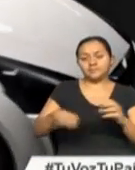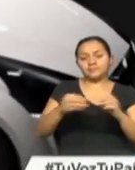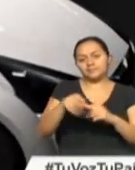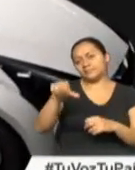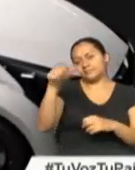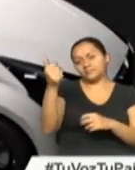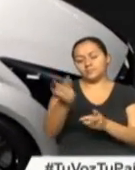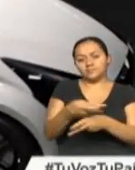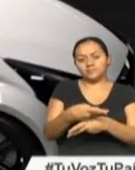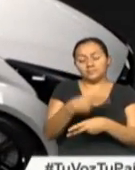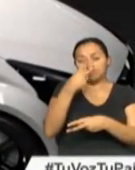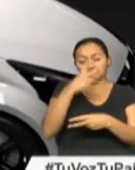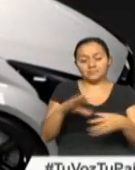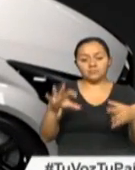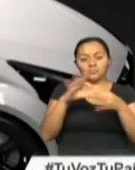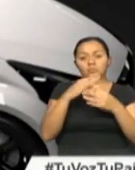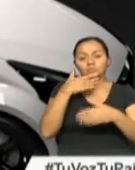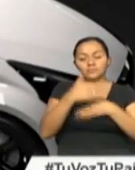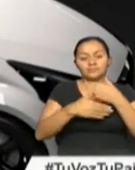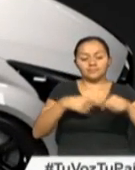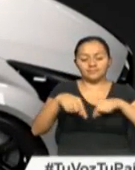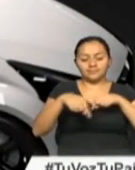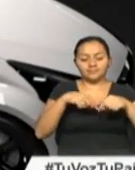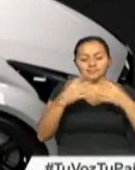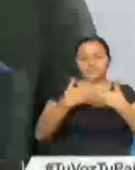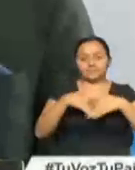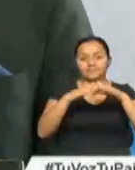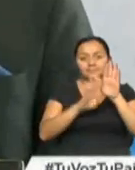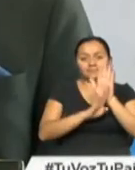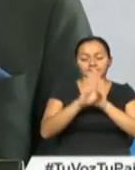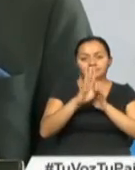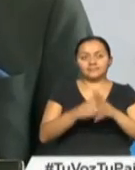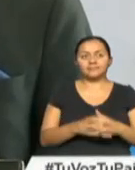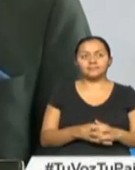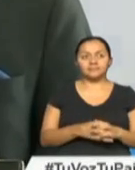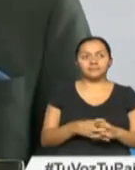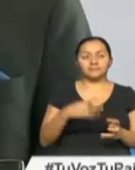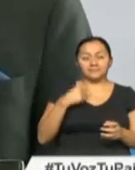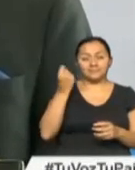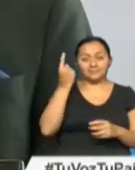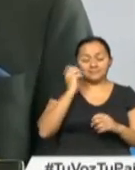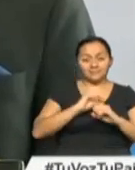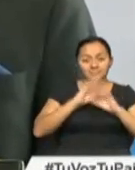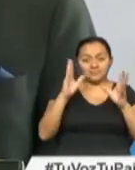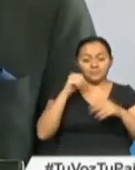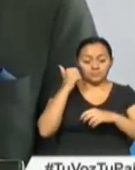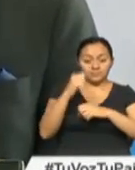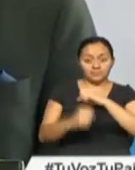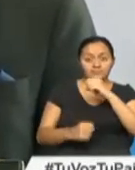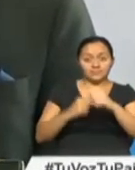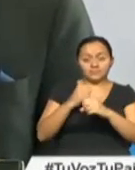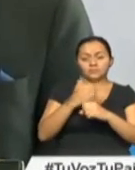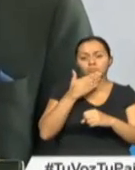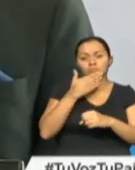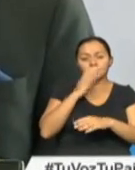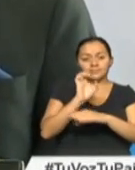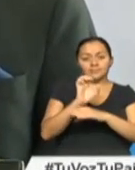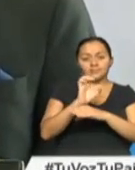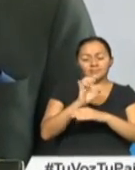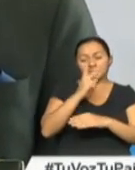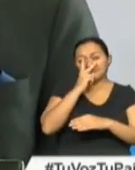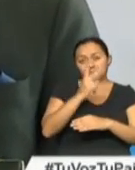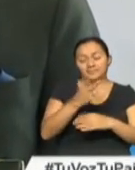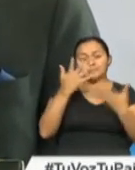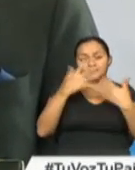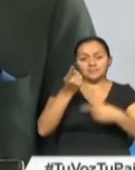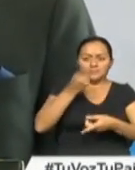productos electrónicos relacionados con la movilidad sostenible. Para entender que en esta década el Ecuador se ha vuelto